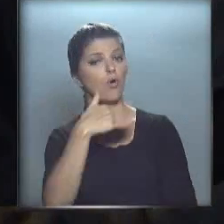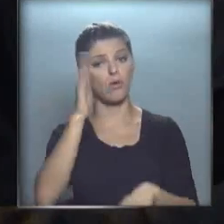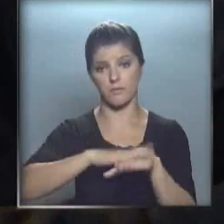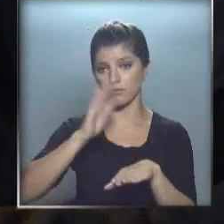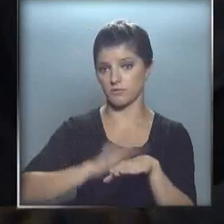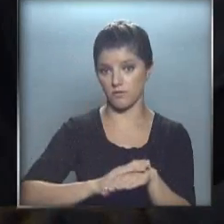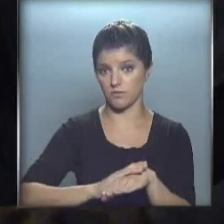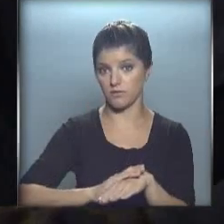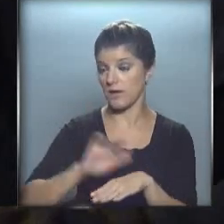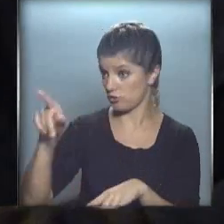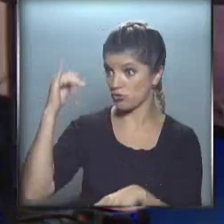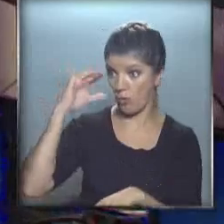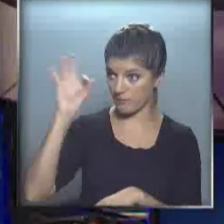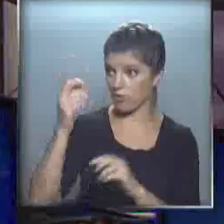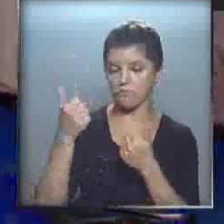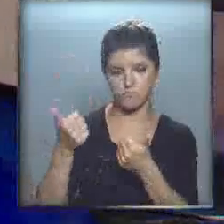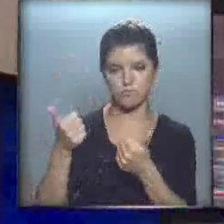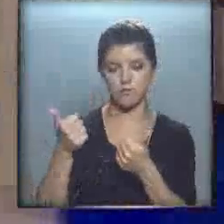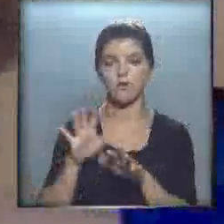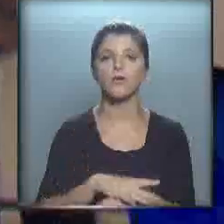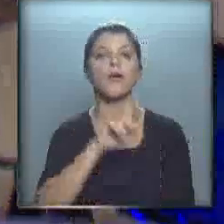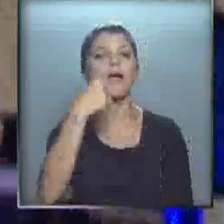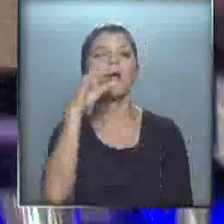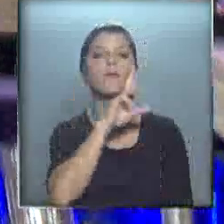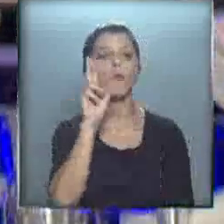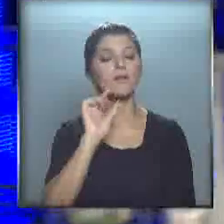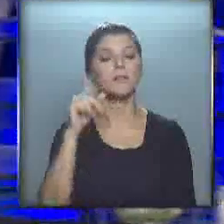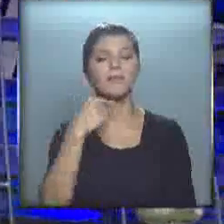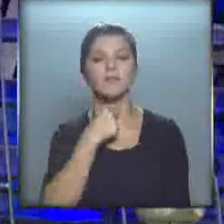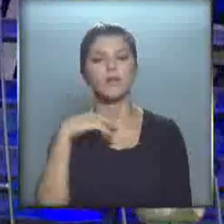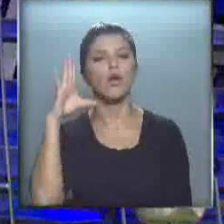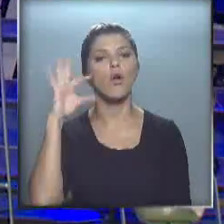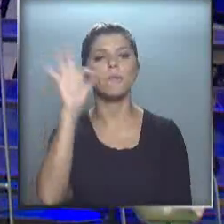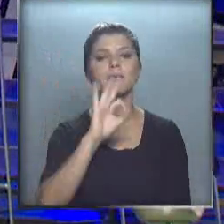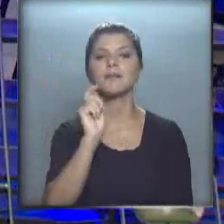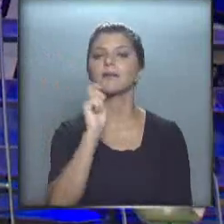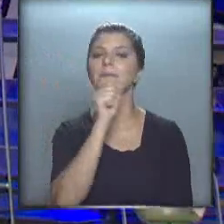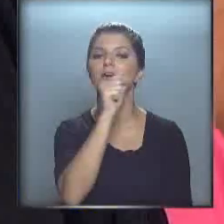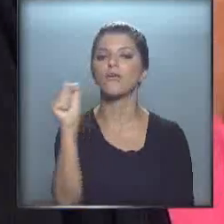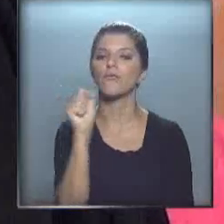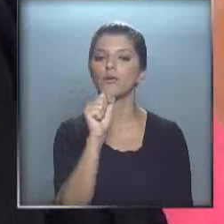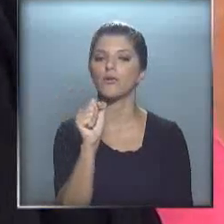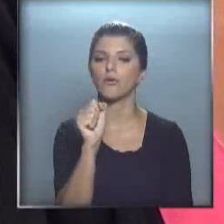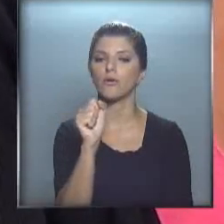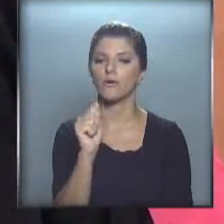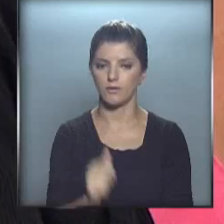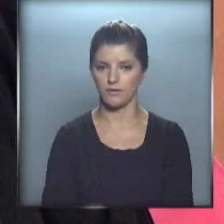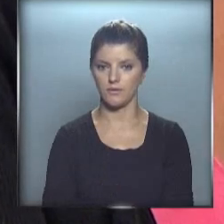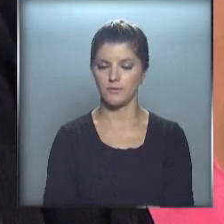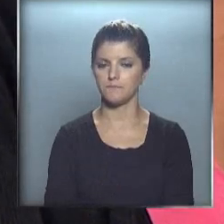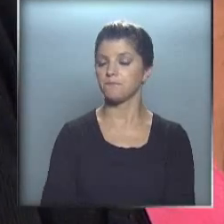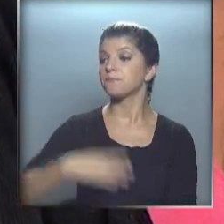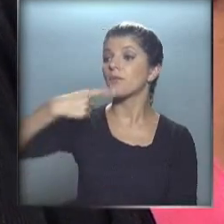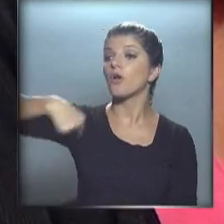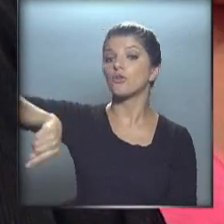la culpa. Esa es tu opinión, perfecto. Acá por acá las chicas me gustaría también que opinen. A ver, ¿quién tiene micrófono? Ahí. Nosotros